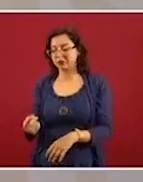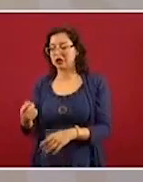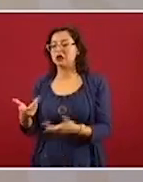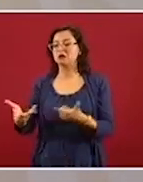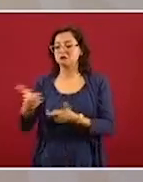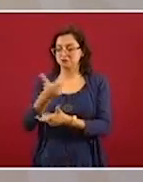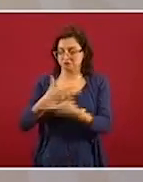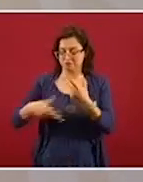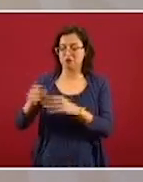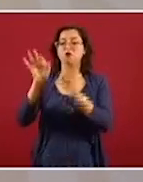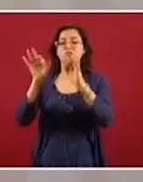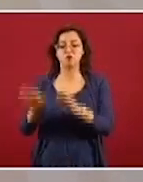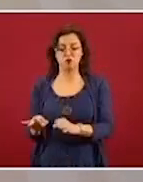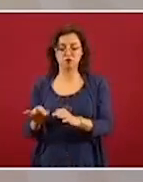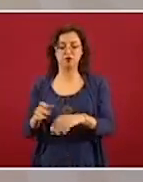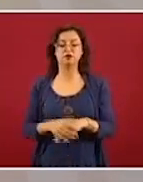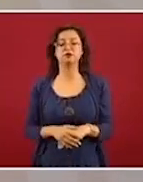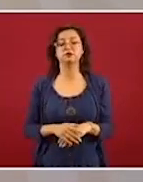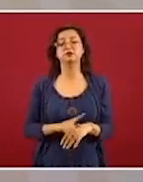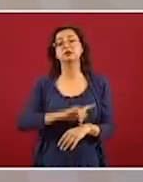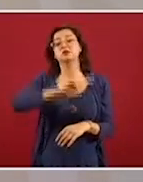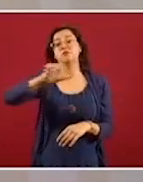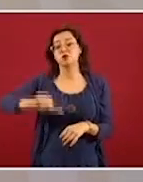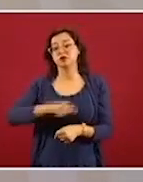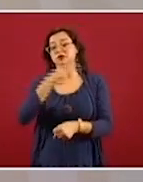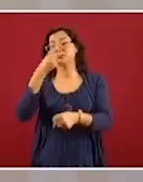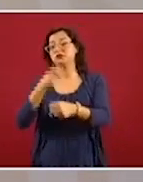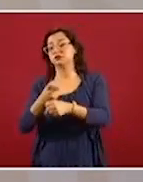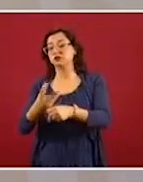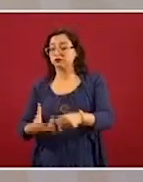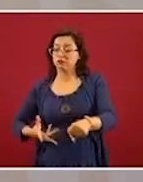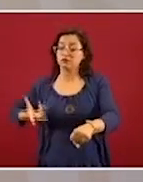Y viene todavía otro apoyo más.